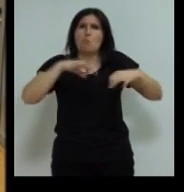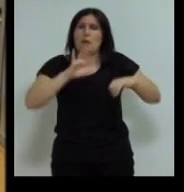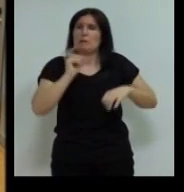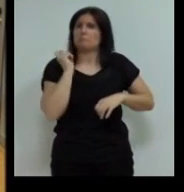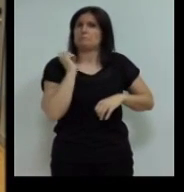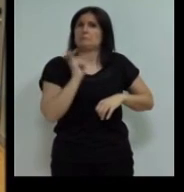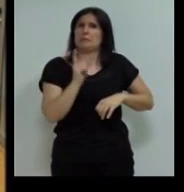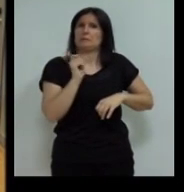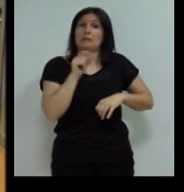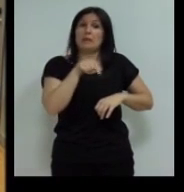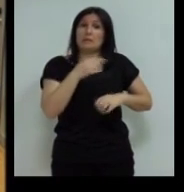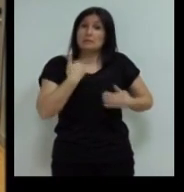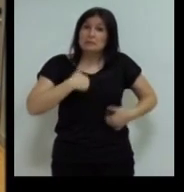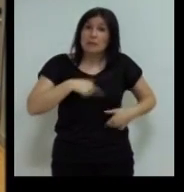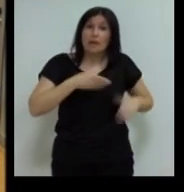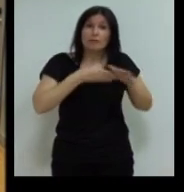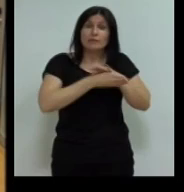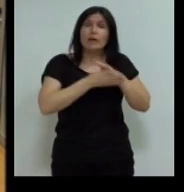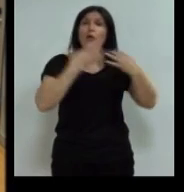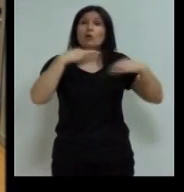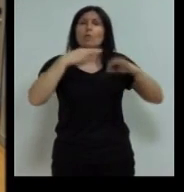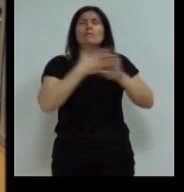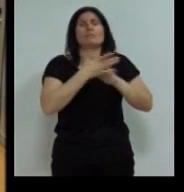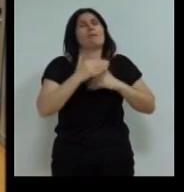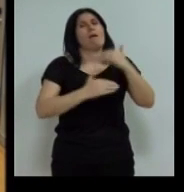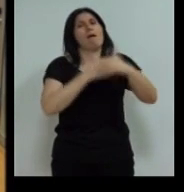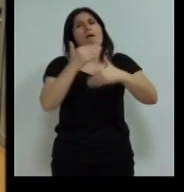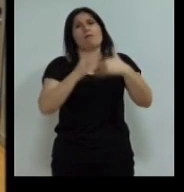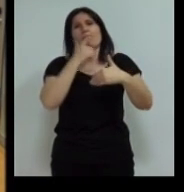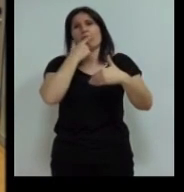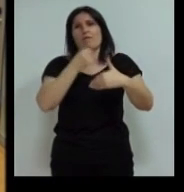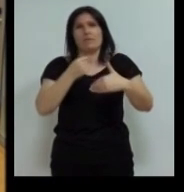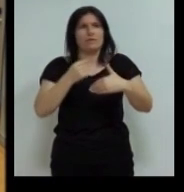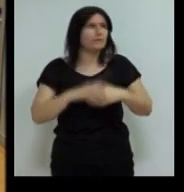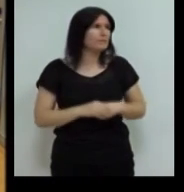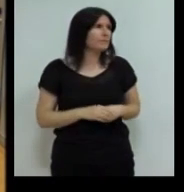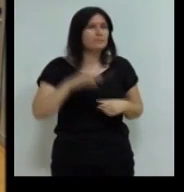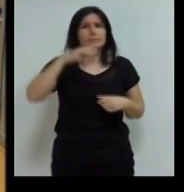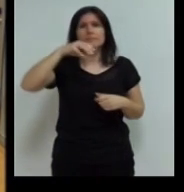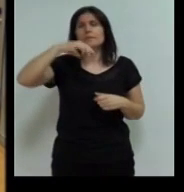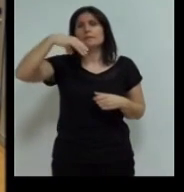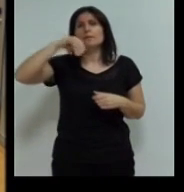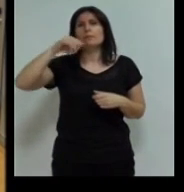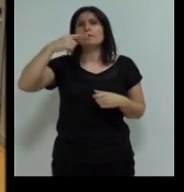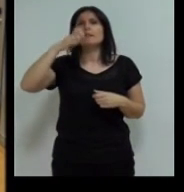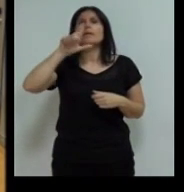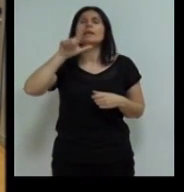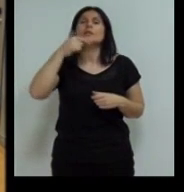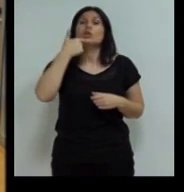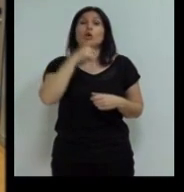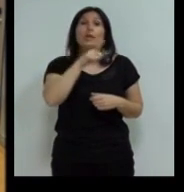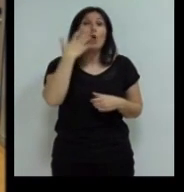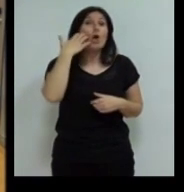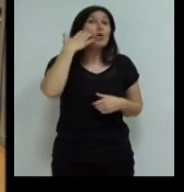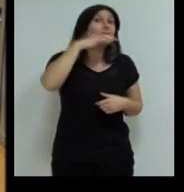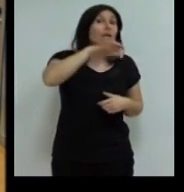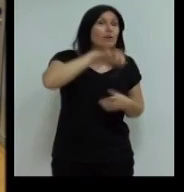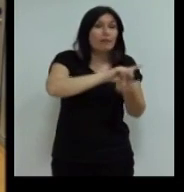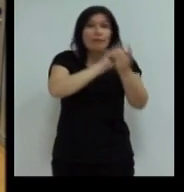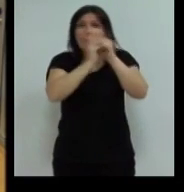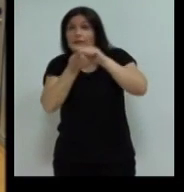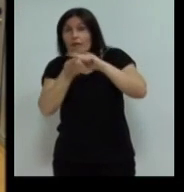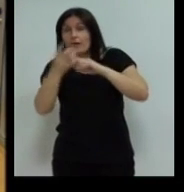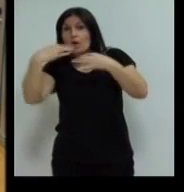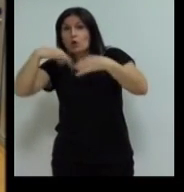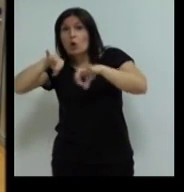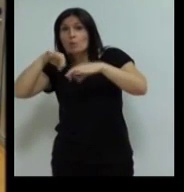cotidiano, avanzaremos más. Yo por último digo que para que lo extraordinario se eleve a lo normal y